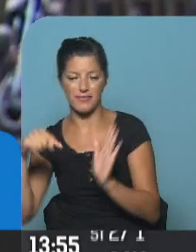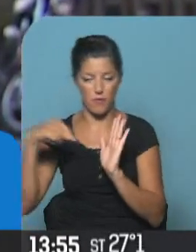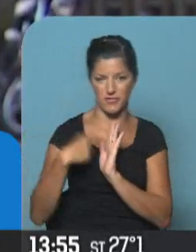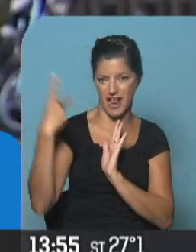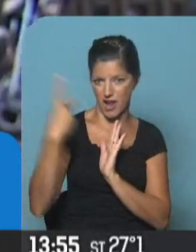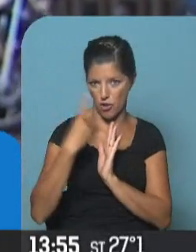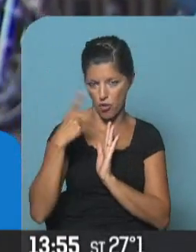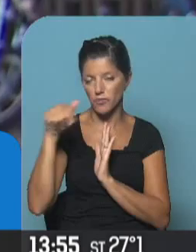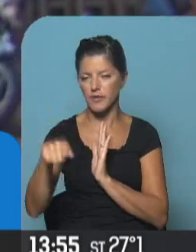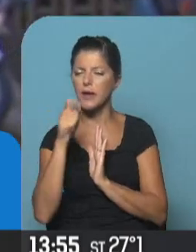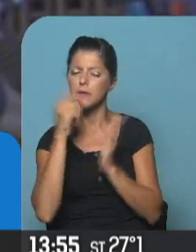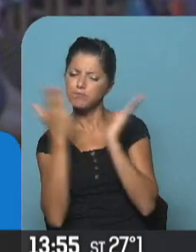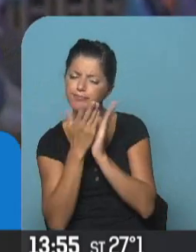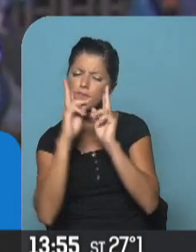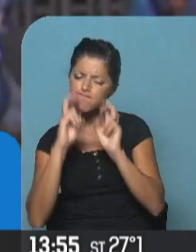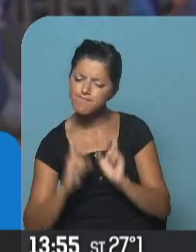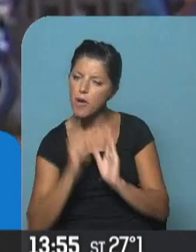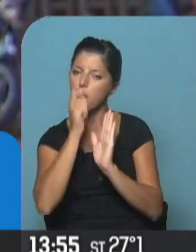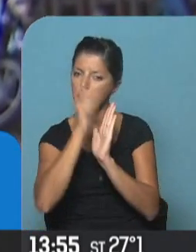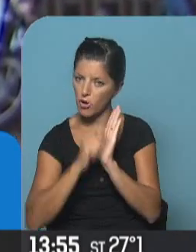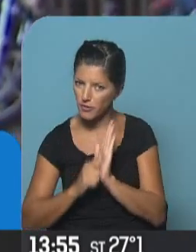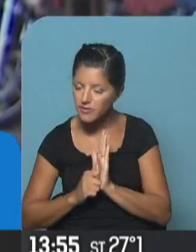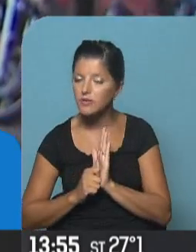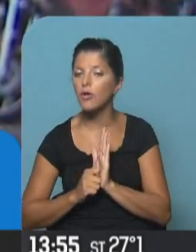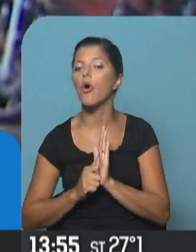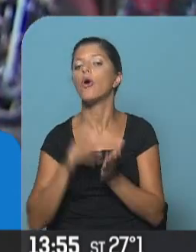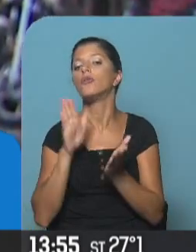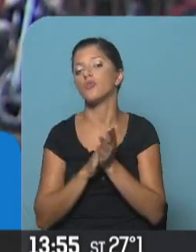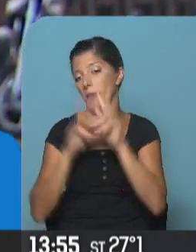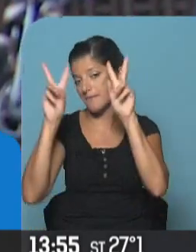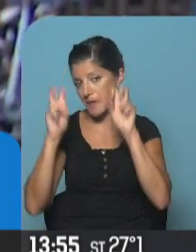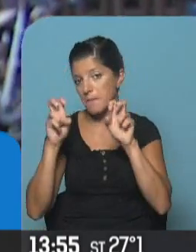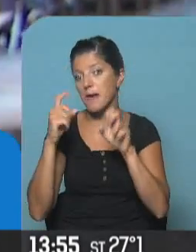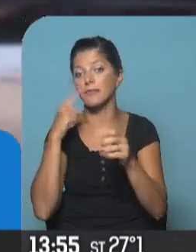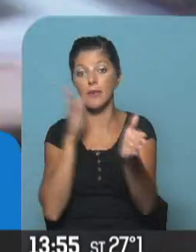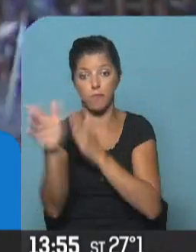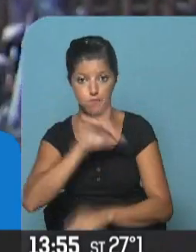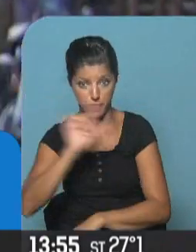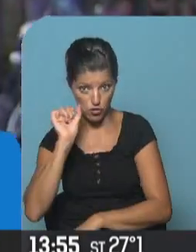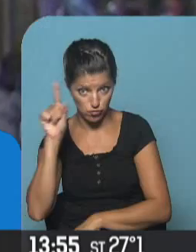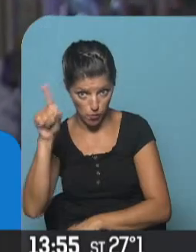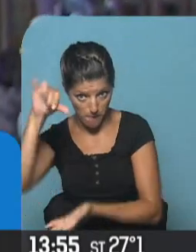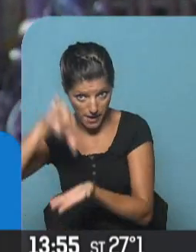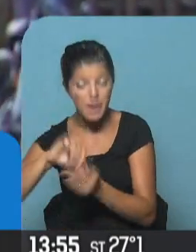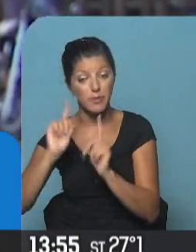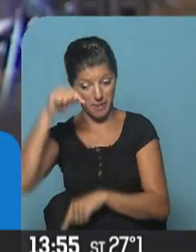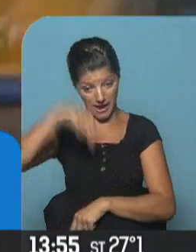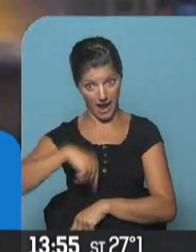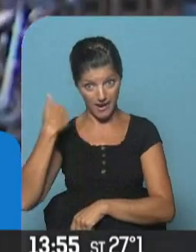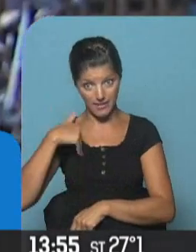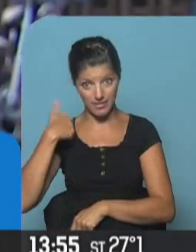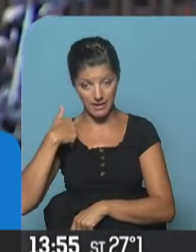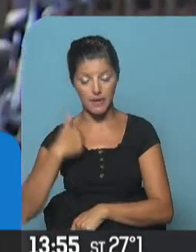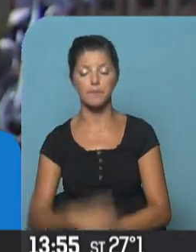realizando su trabajo periodístico, sus investigaciones sobre el tema migratorio en su país y aquí en la República Argentina. Y